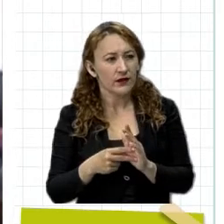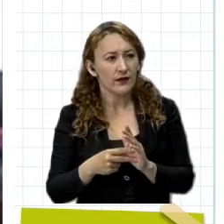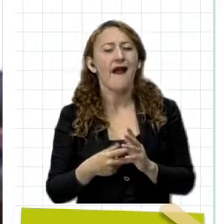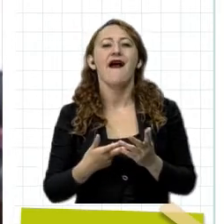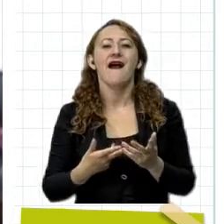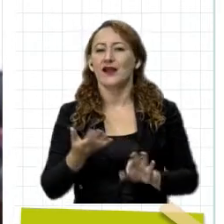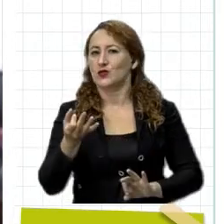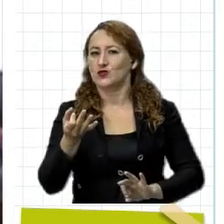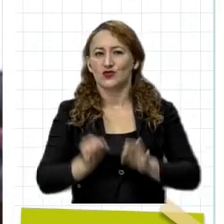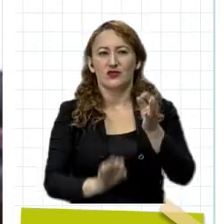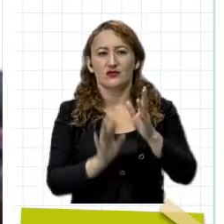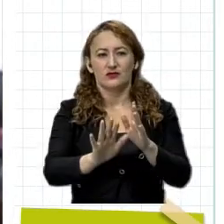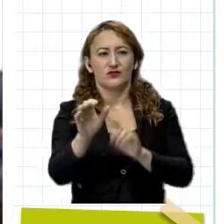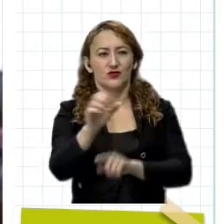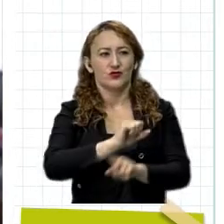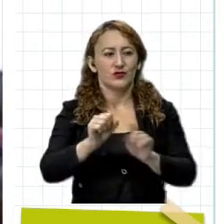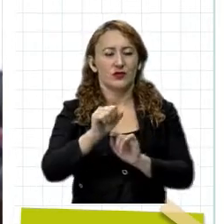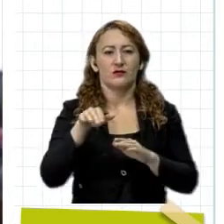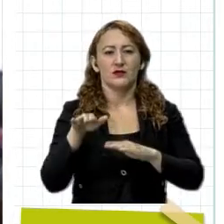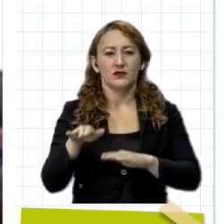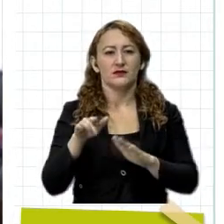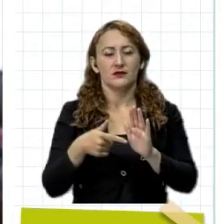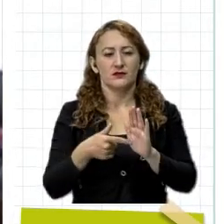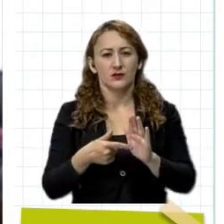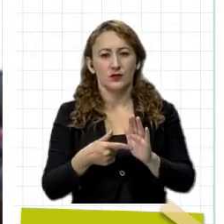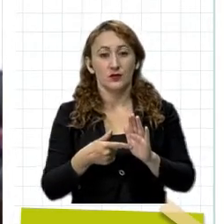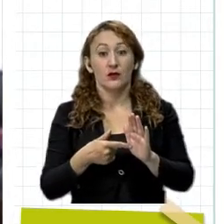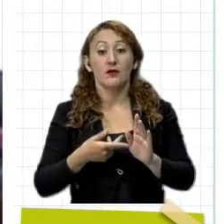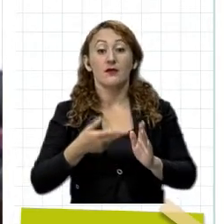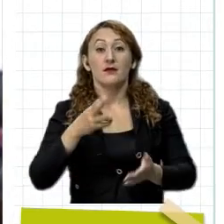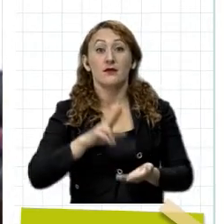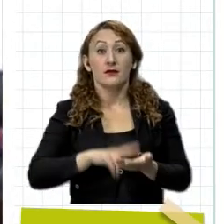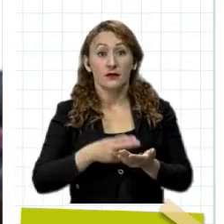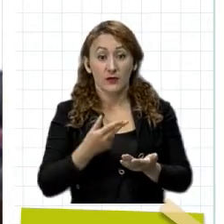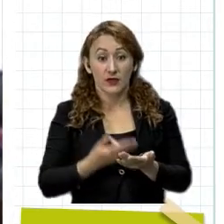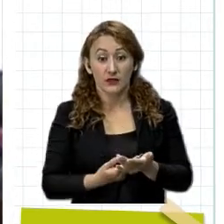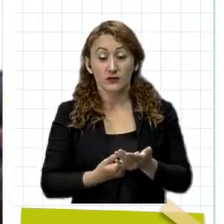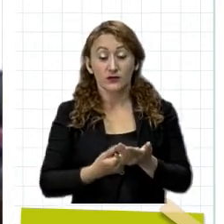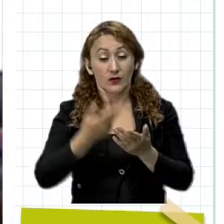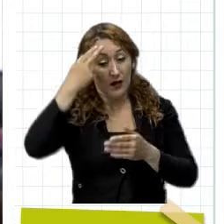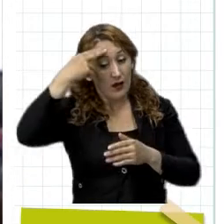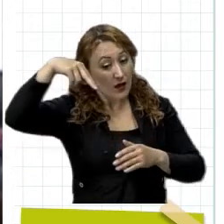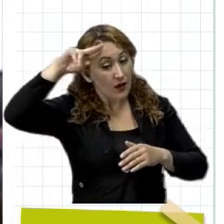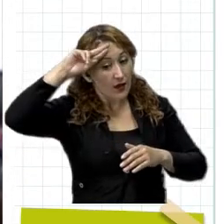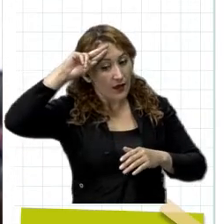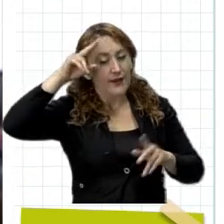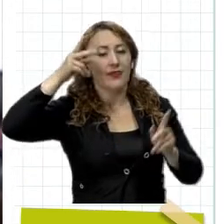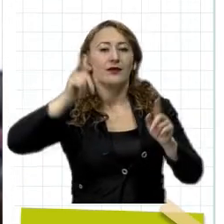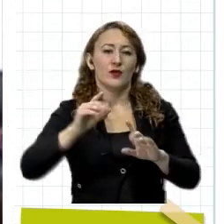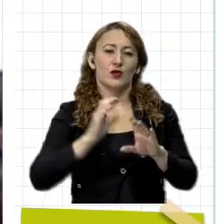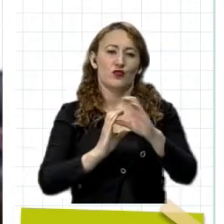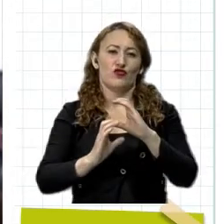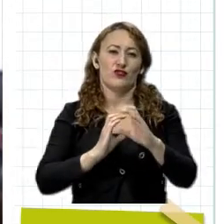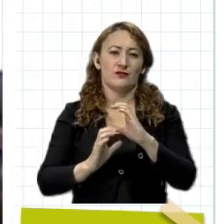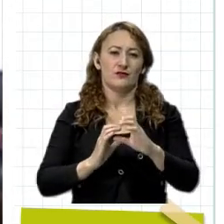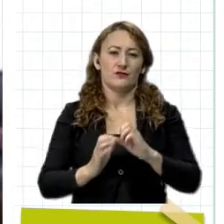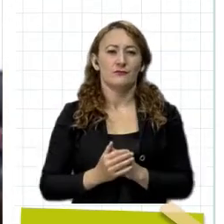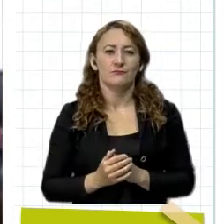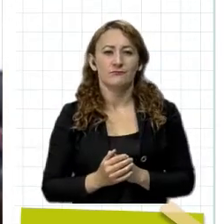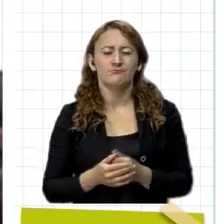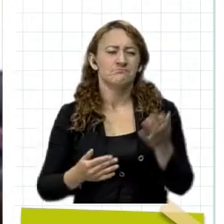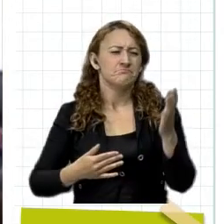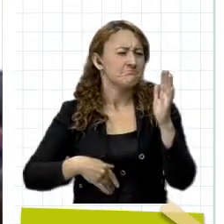patrones sociales de representación, de interpretación y de comunicación, cuyos ejemplos incluyen la dominación